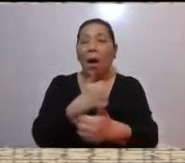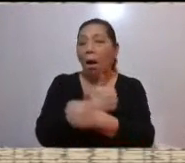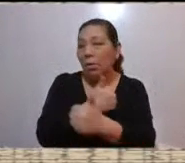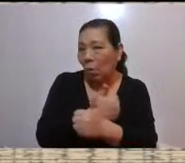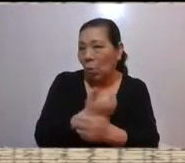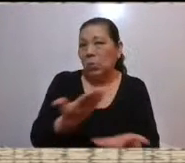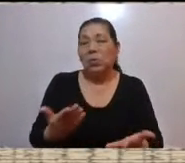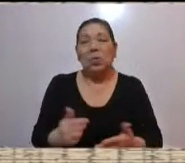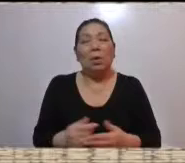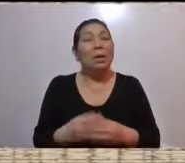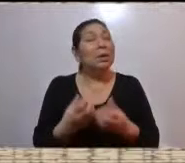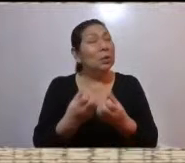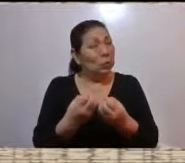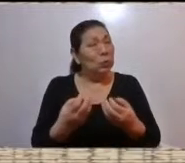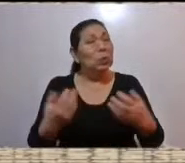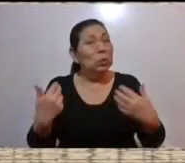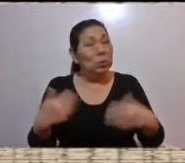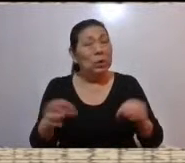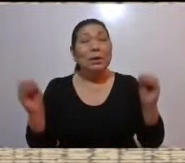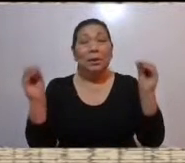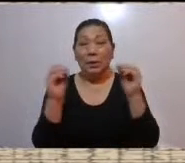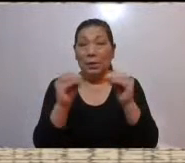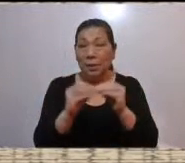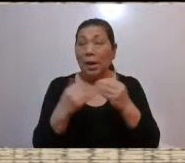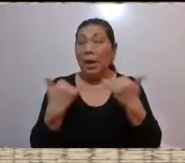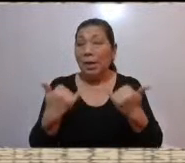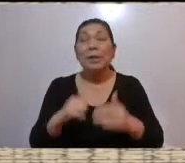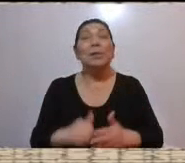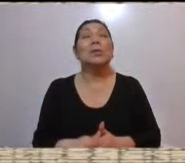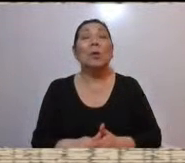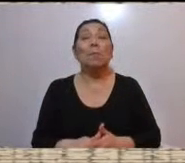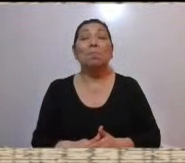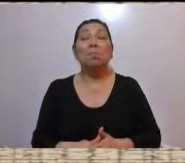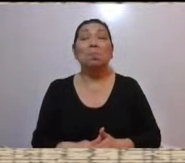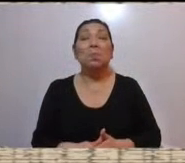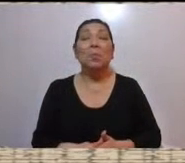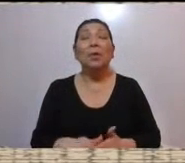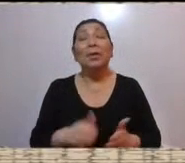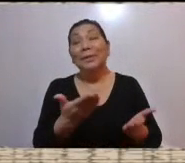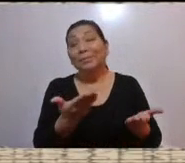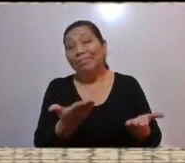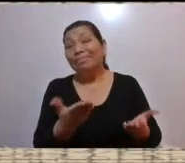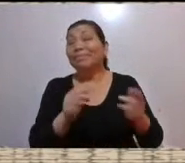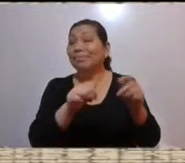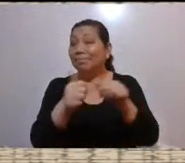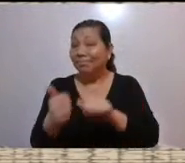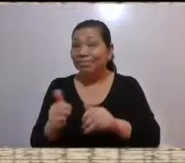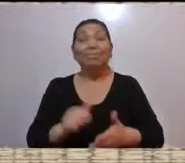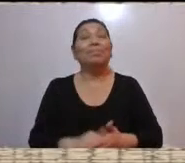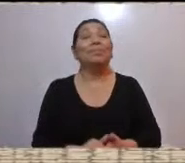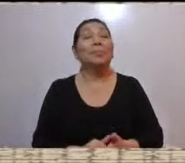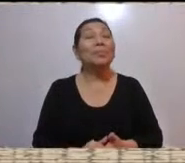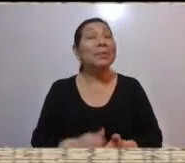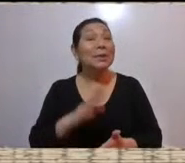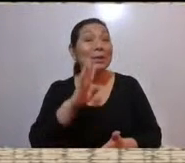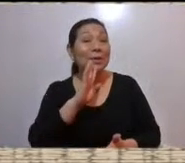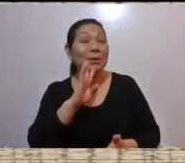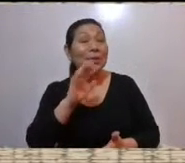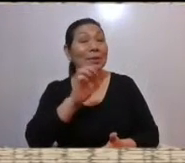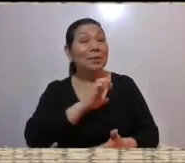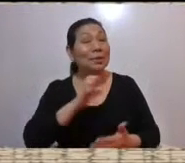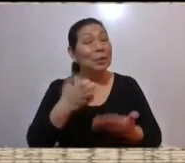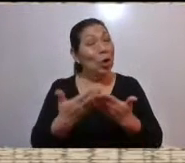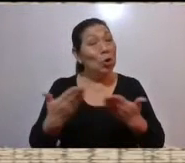Ayacucho. Entonces, yo creo que se logra muchísimo en este segundo aspecto, ¿no? Y obviamente, por tratarse de